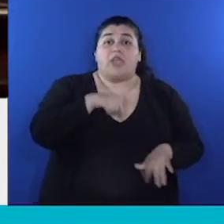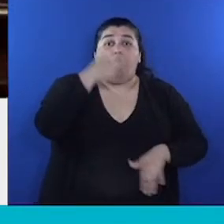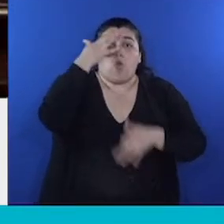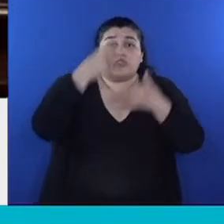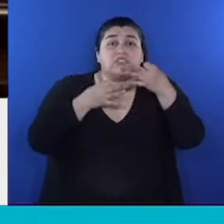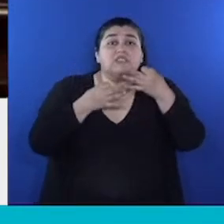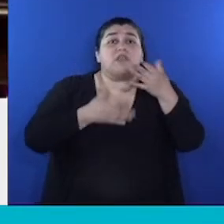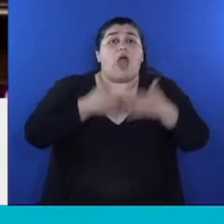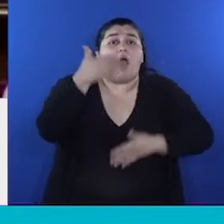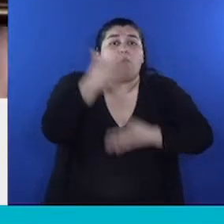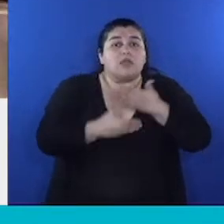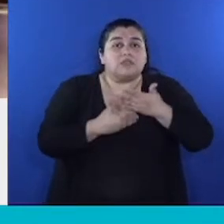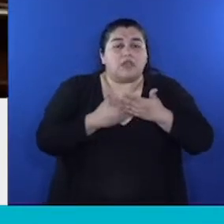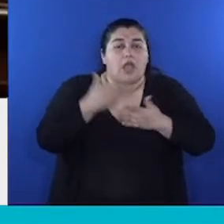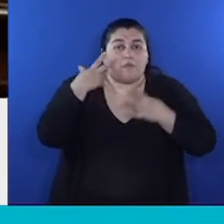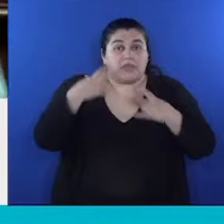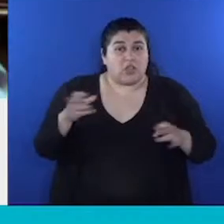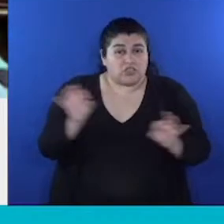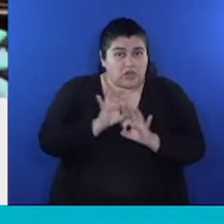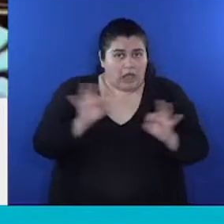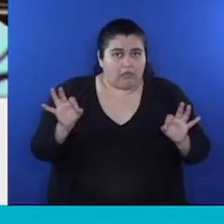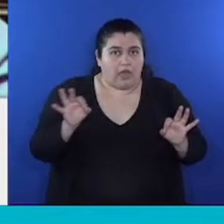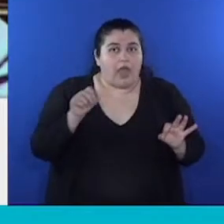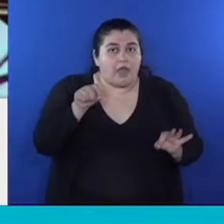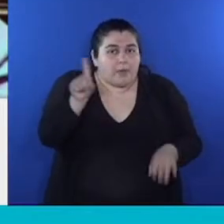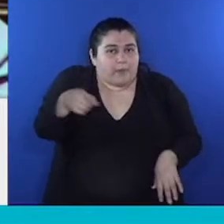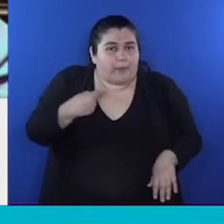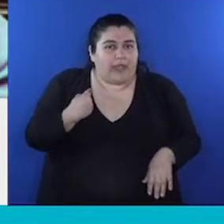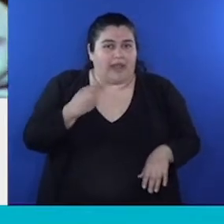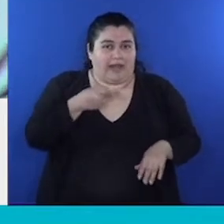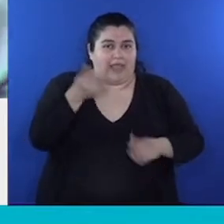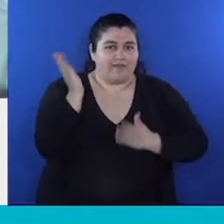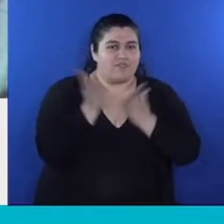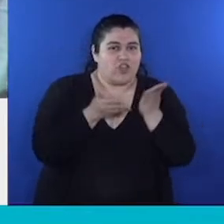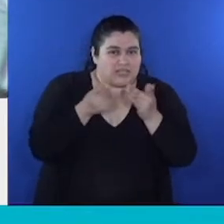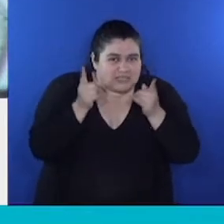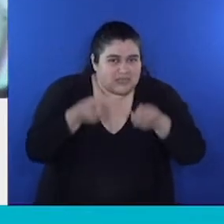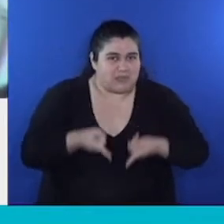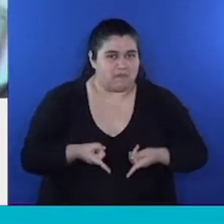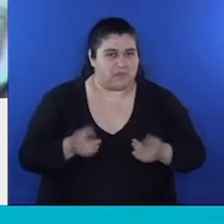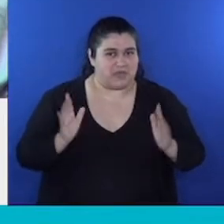la investigación genera violencia. Genera violencia.